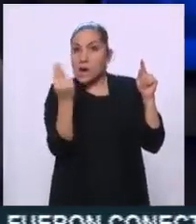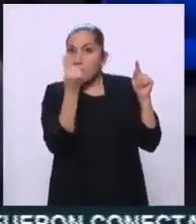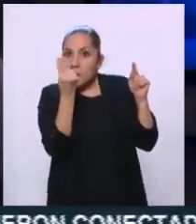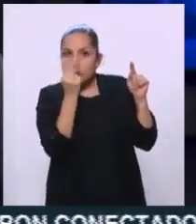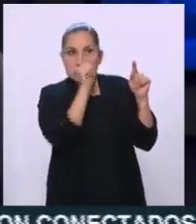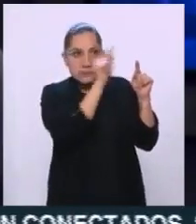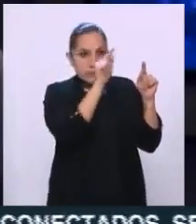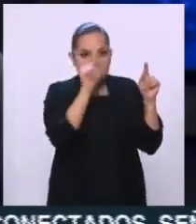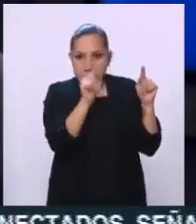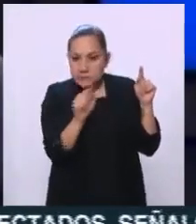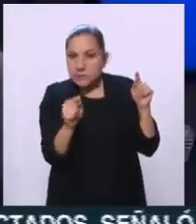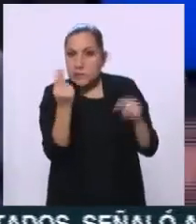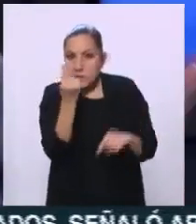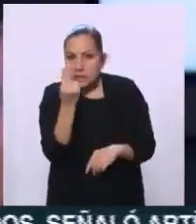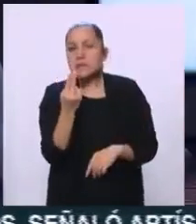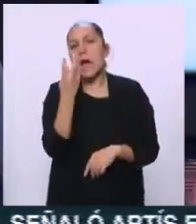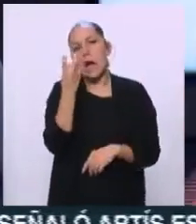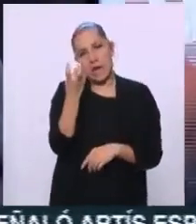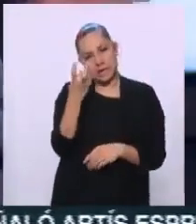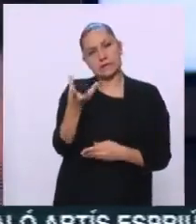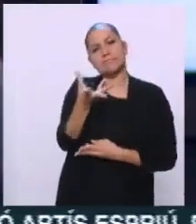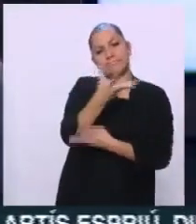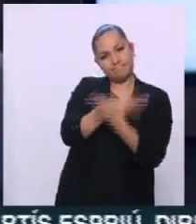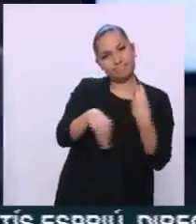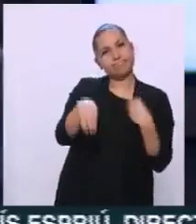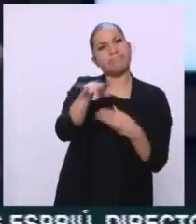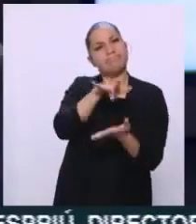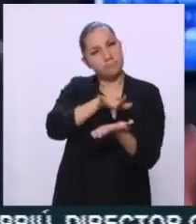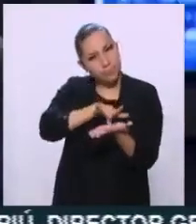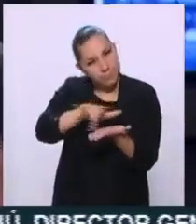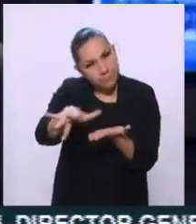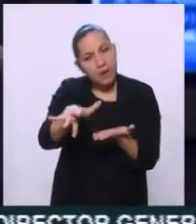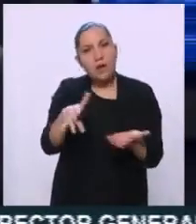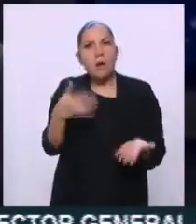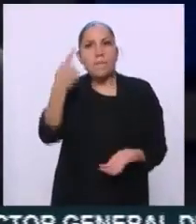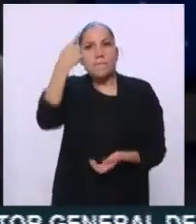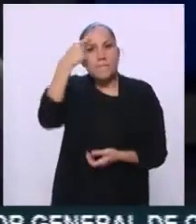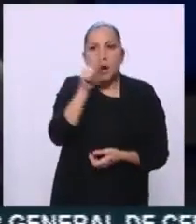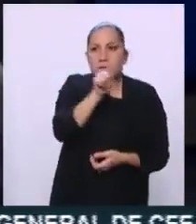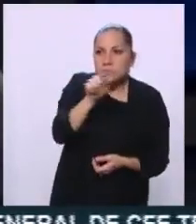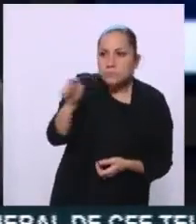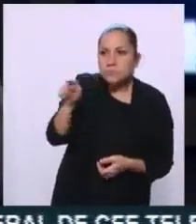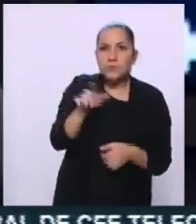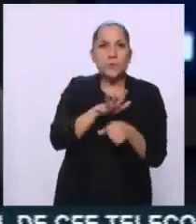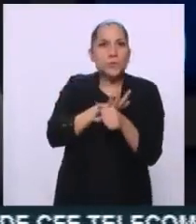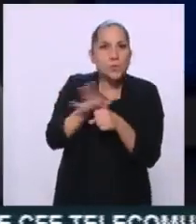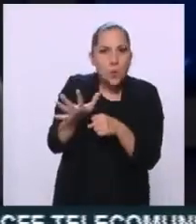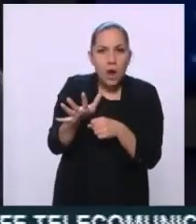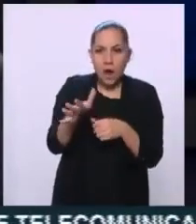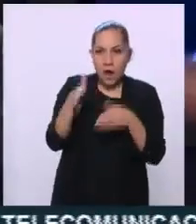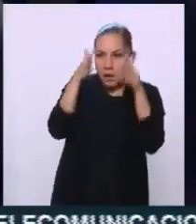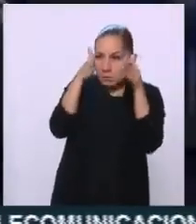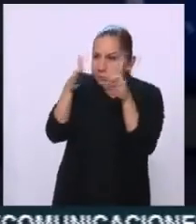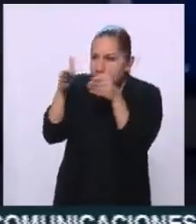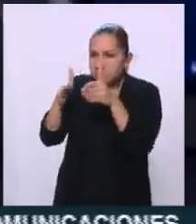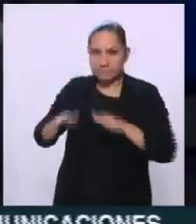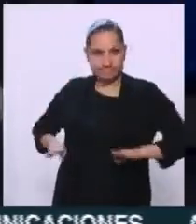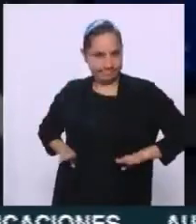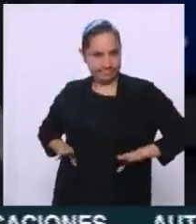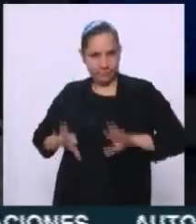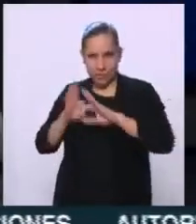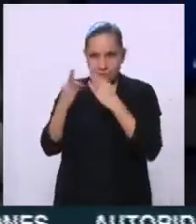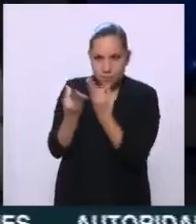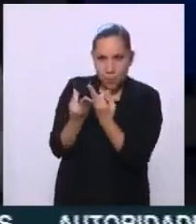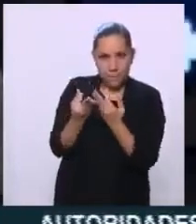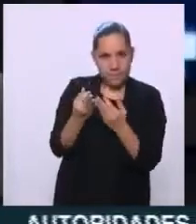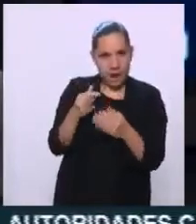en otros sectores, y que eso también, de alguna manera, pues va permeando hacia arriba. A diferencia de la teoría neoliberal que decía que si concentrara la riqueza